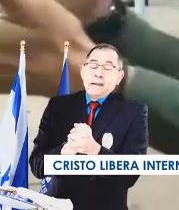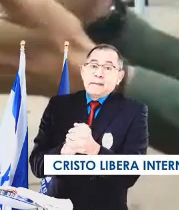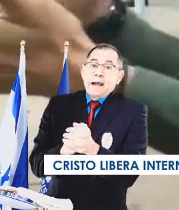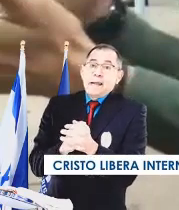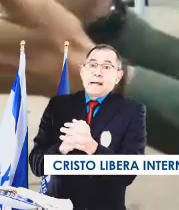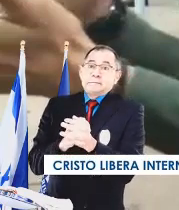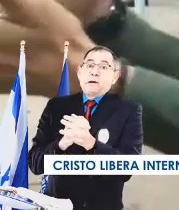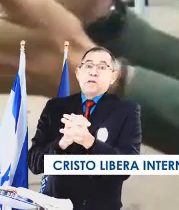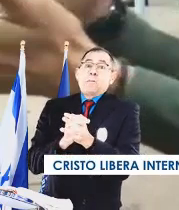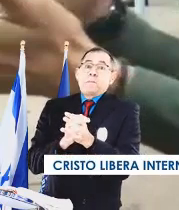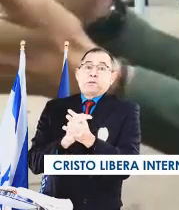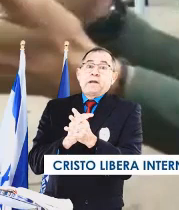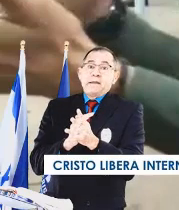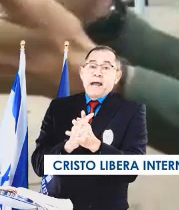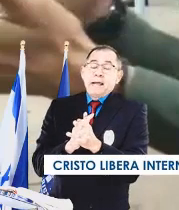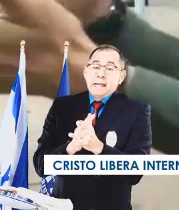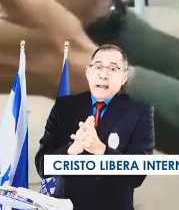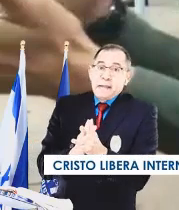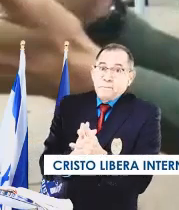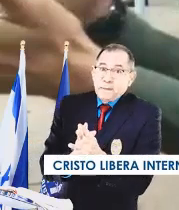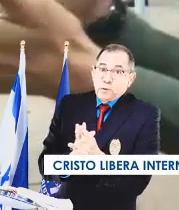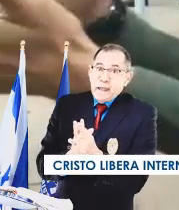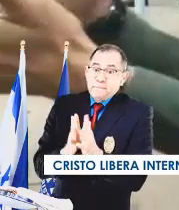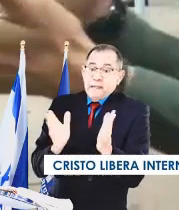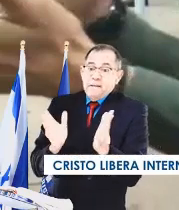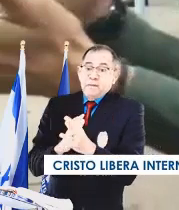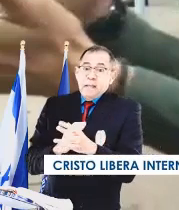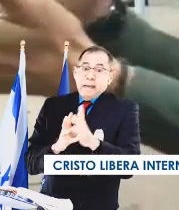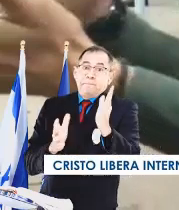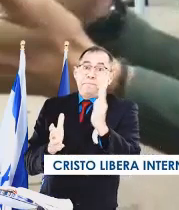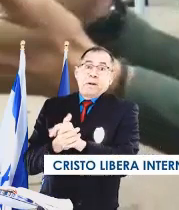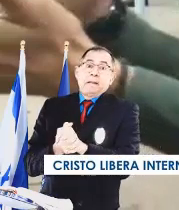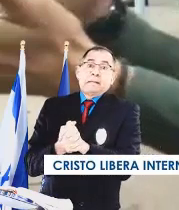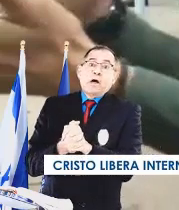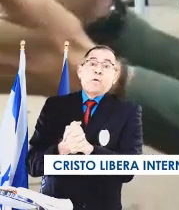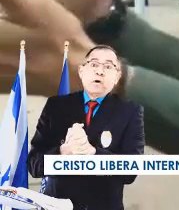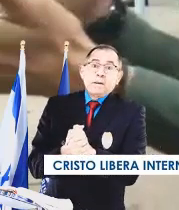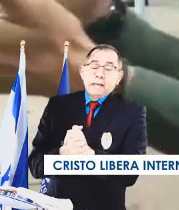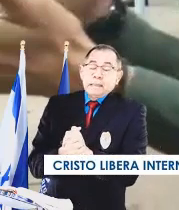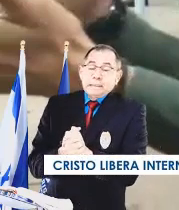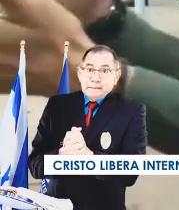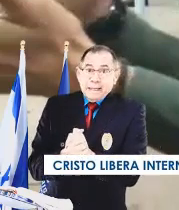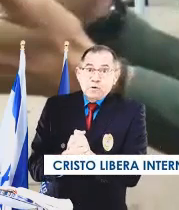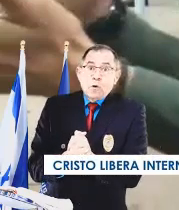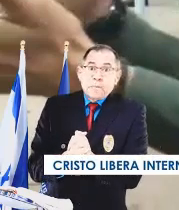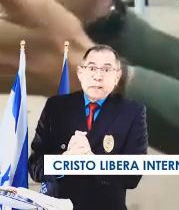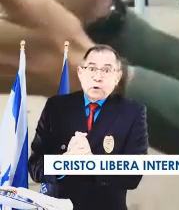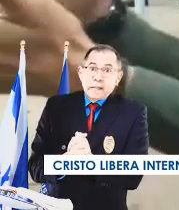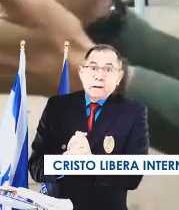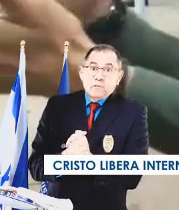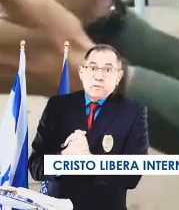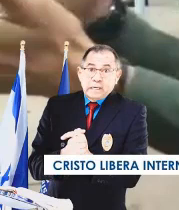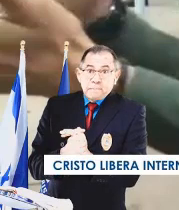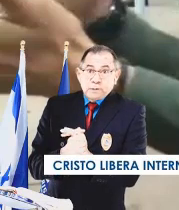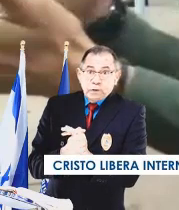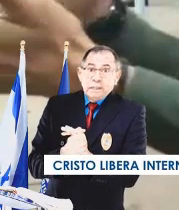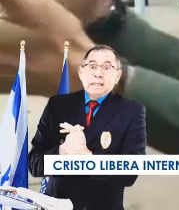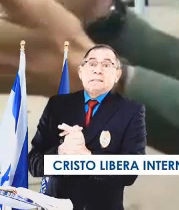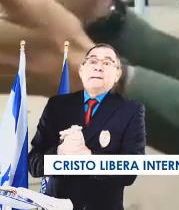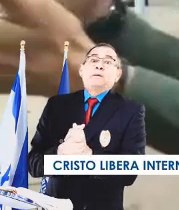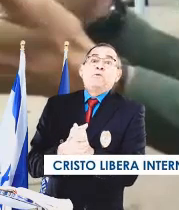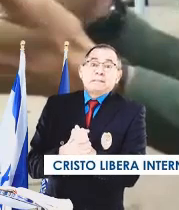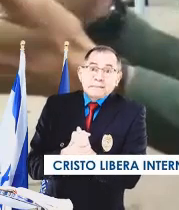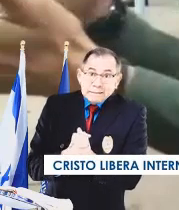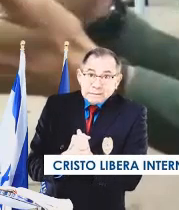ya ya ya se está uniendo los pastores allá Allá los pastores allá en en en estado Bolívar ya he tenido los pastores ya para tener